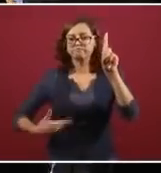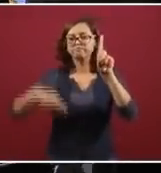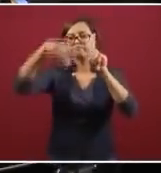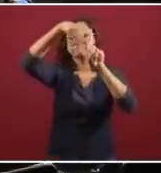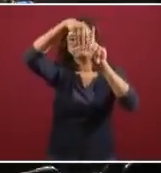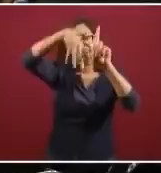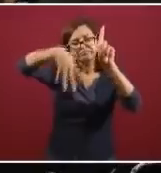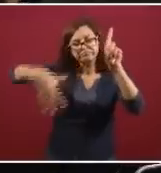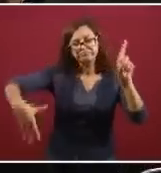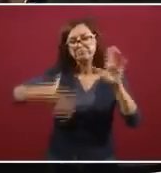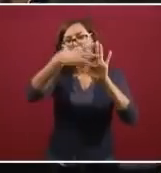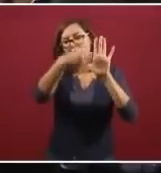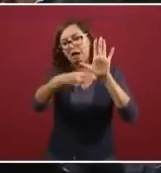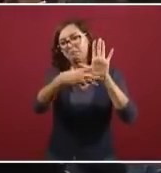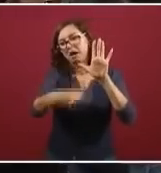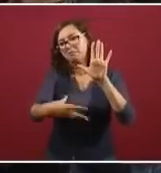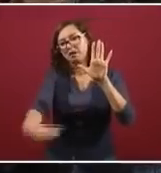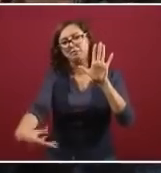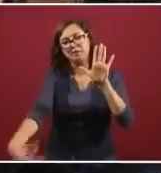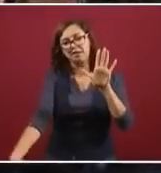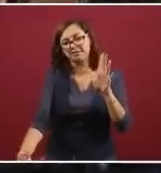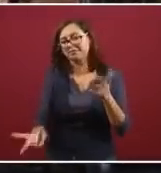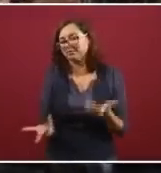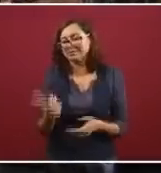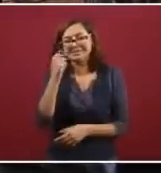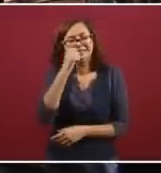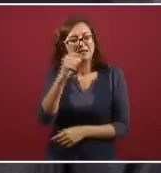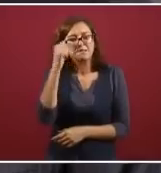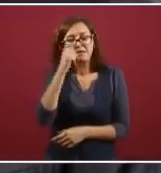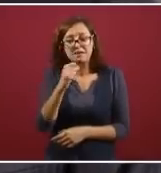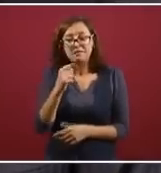Entonces, si arriba